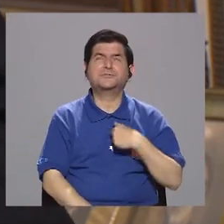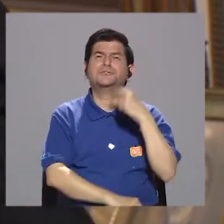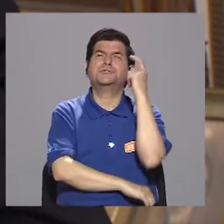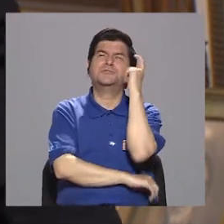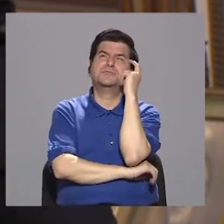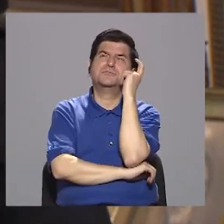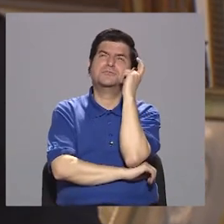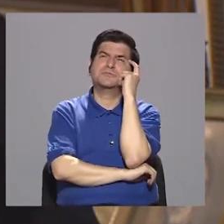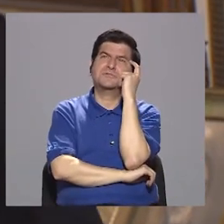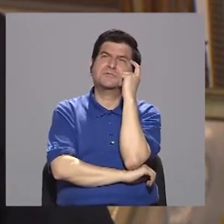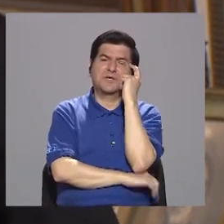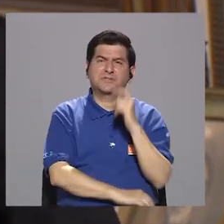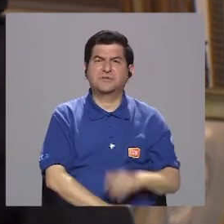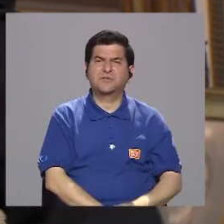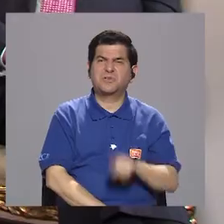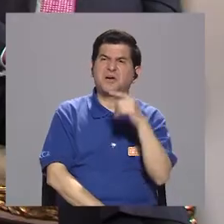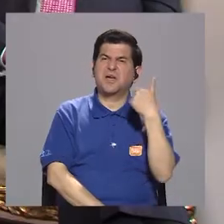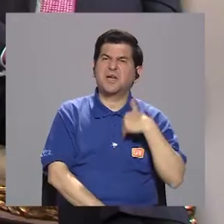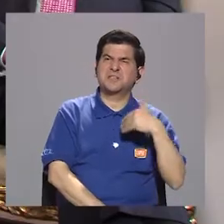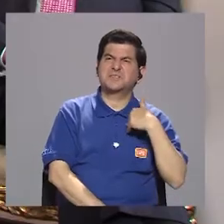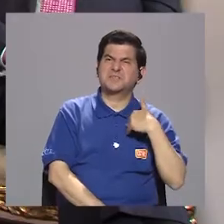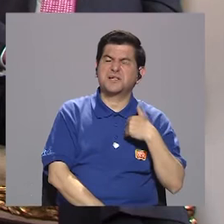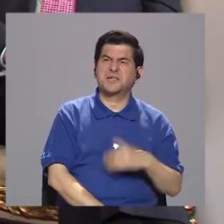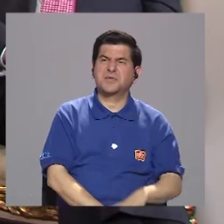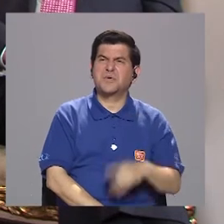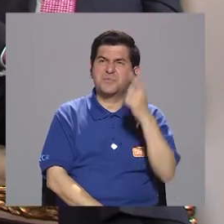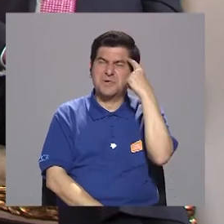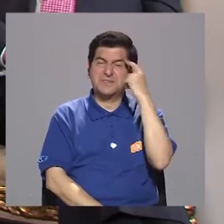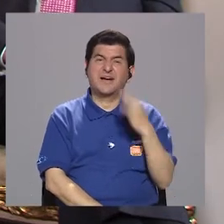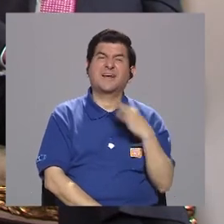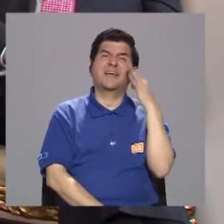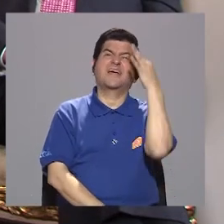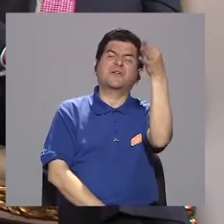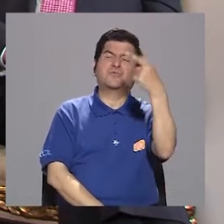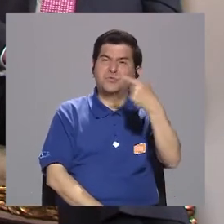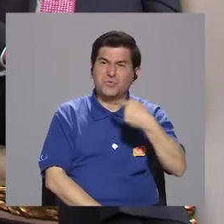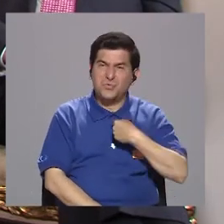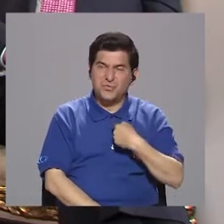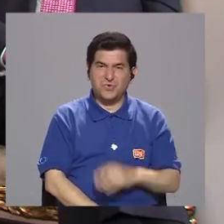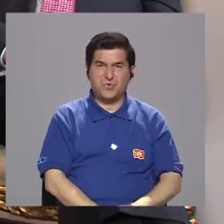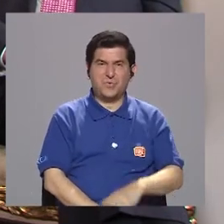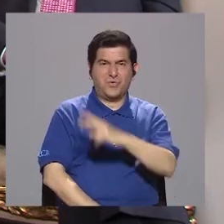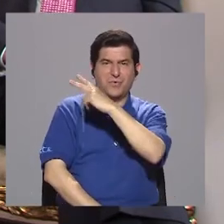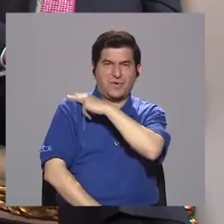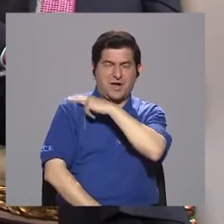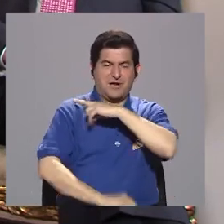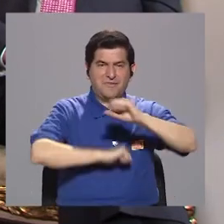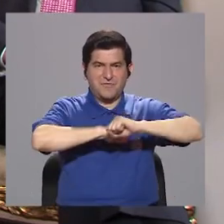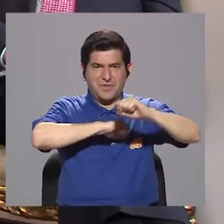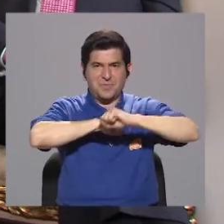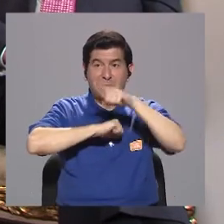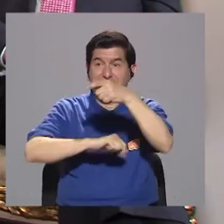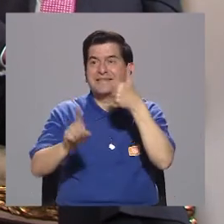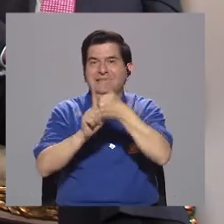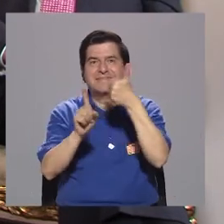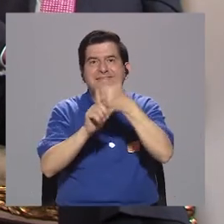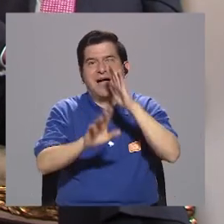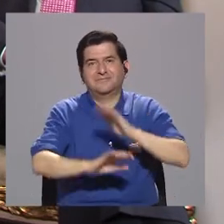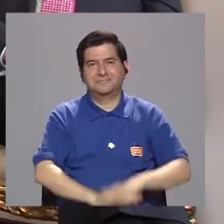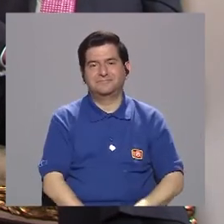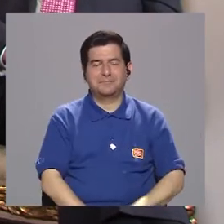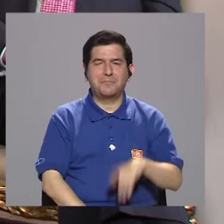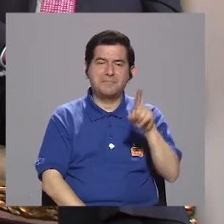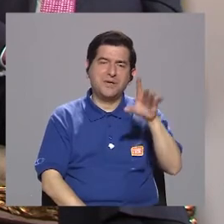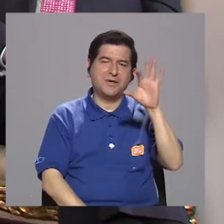pensar, ¿qué iba a pensar este señor? Que algún día yo iba a ser jefe de la propaganda él en